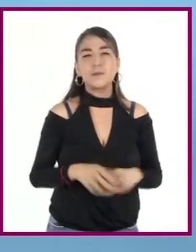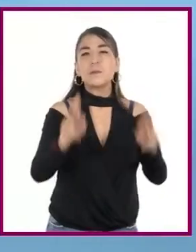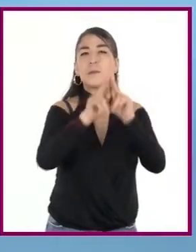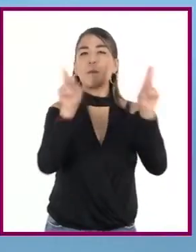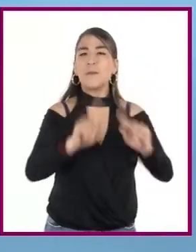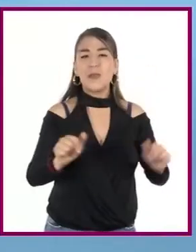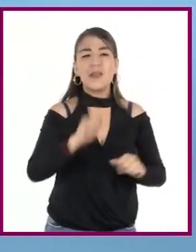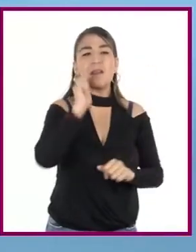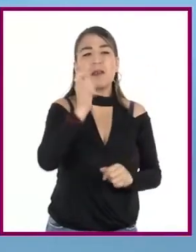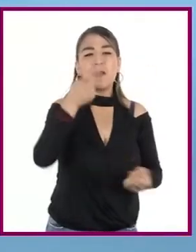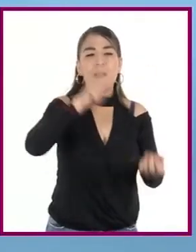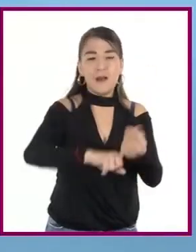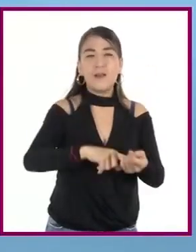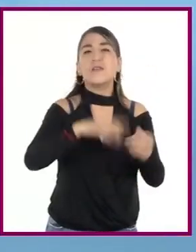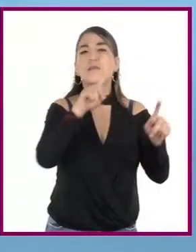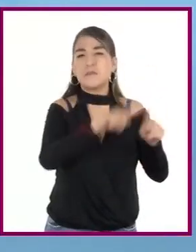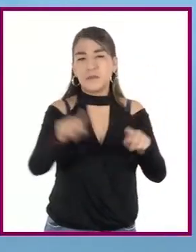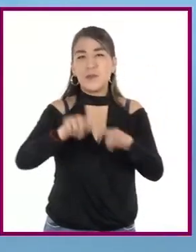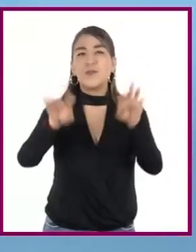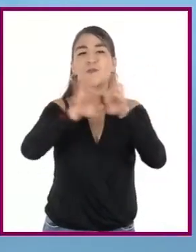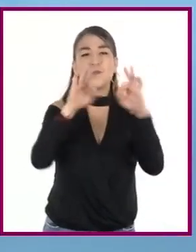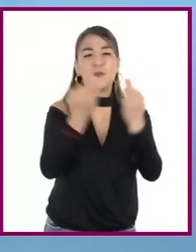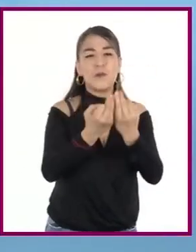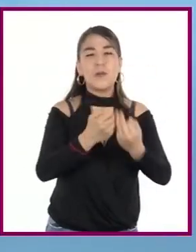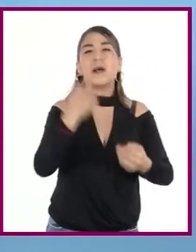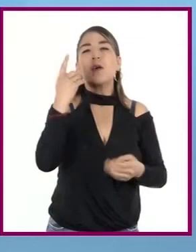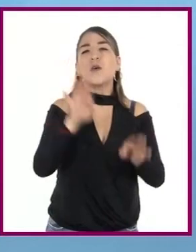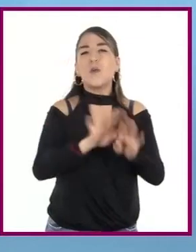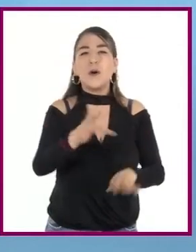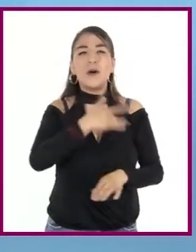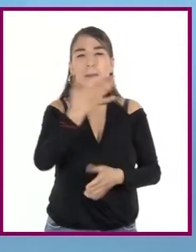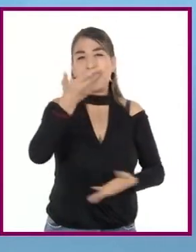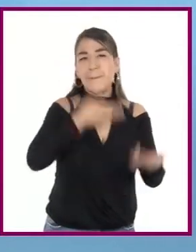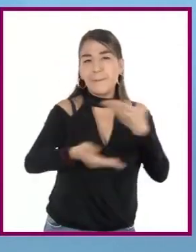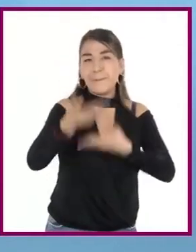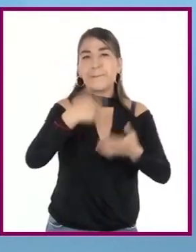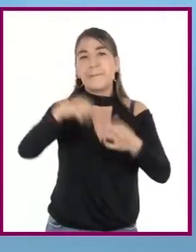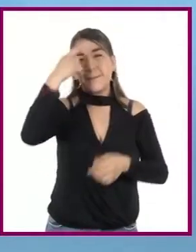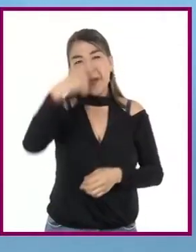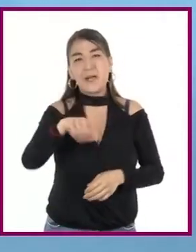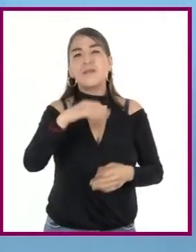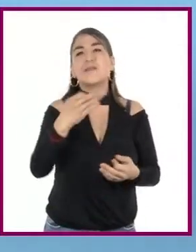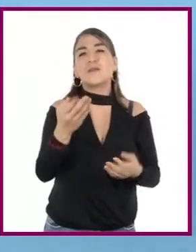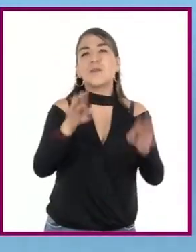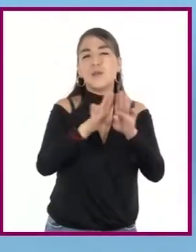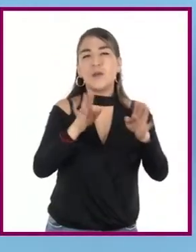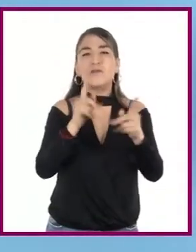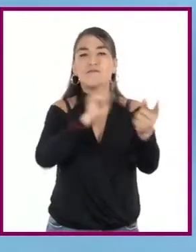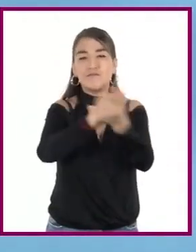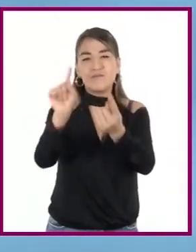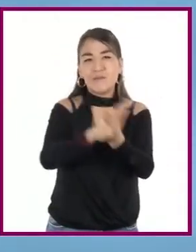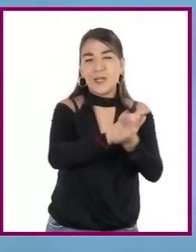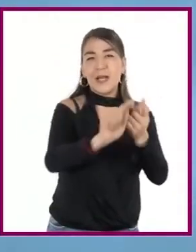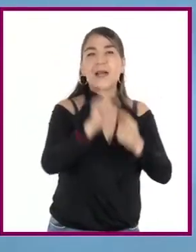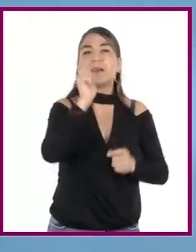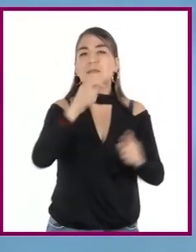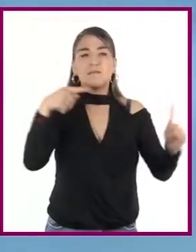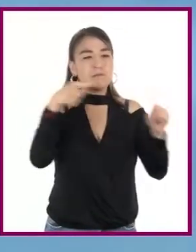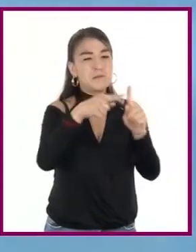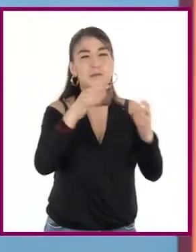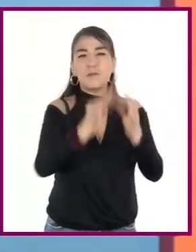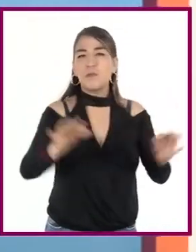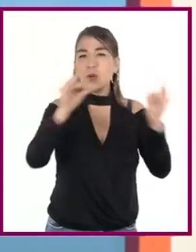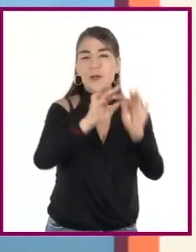paz se expresa de varias formas. Es una manera de convivir, relacionarnos, basada en el respeto